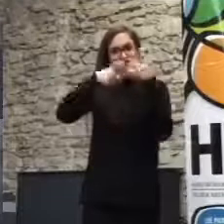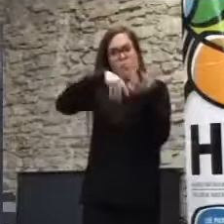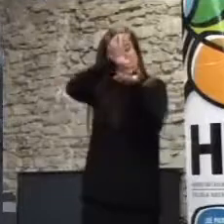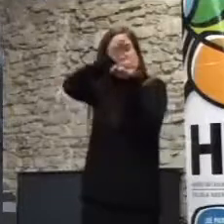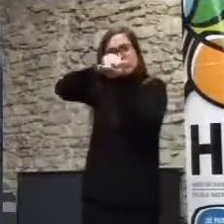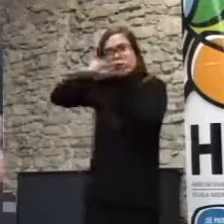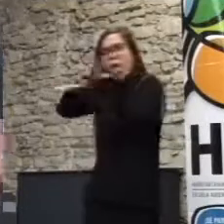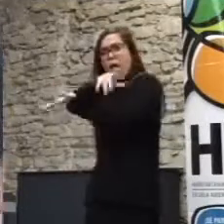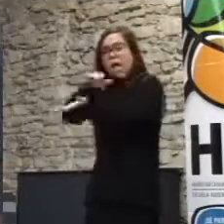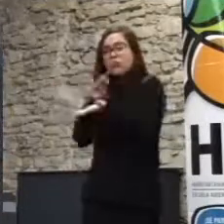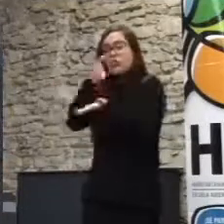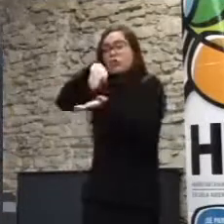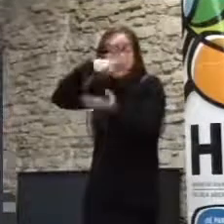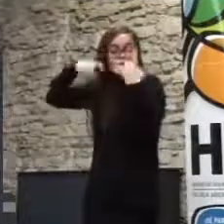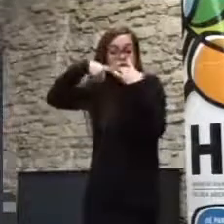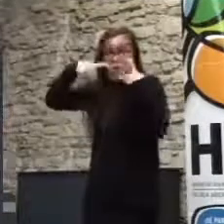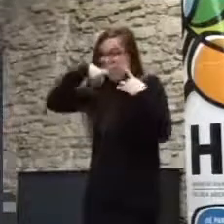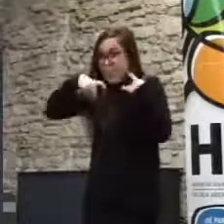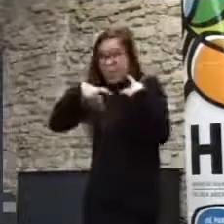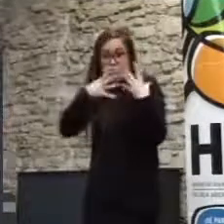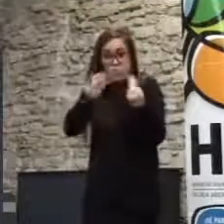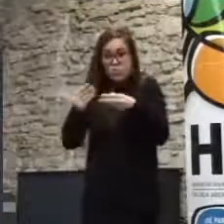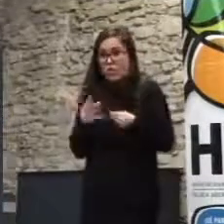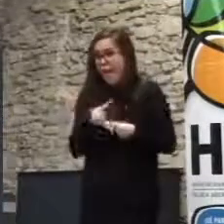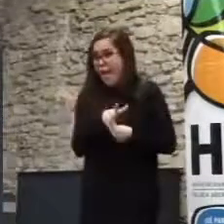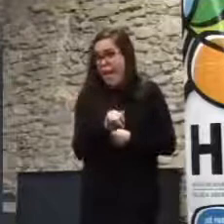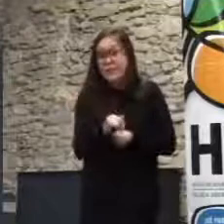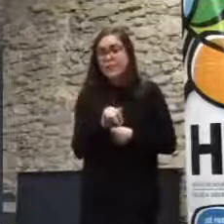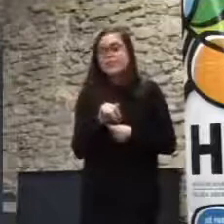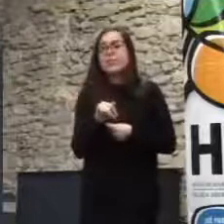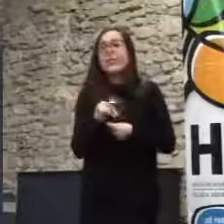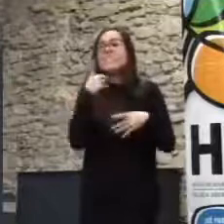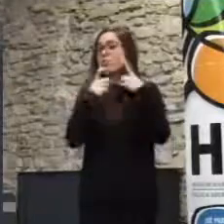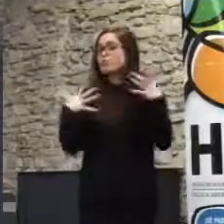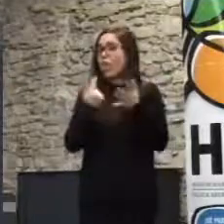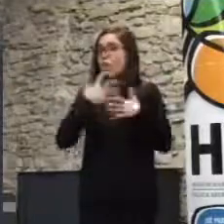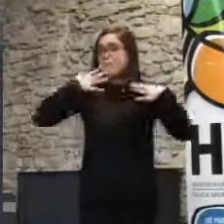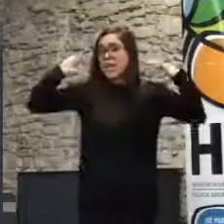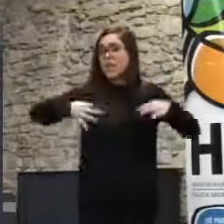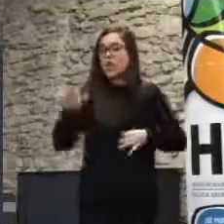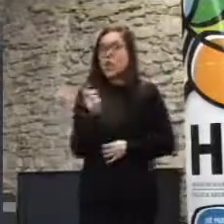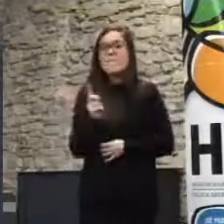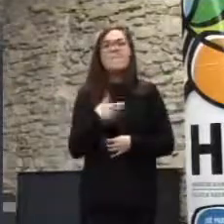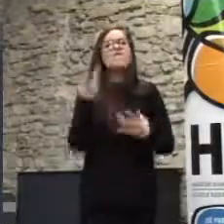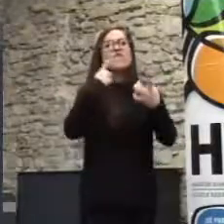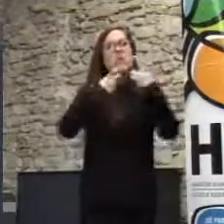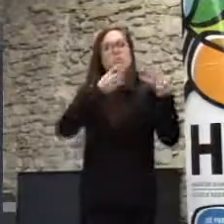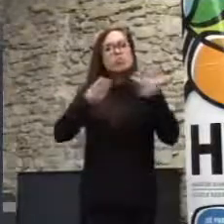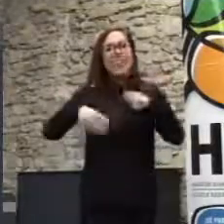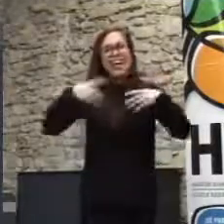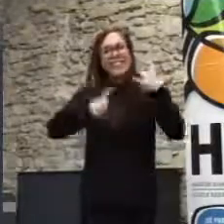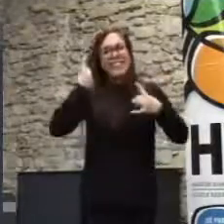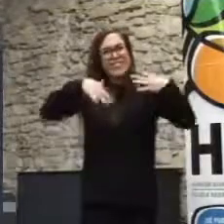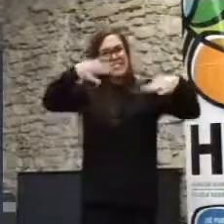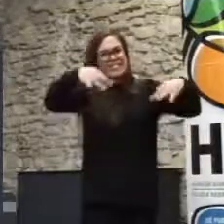porque estamos inundados de información, porque la información es efímera, porque la información es muy simple, porque vamos siempre a